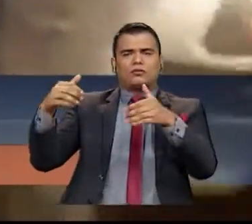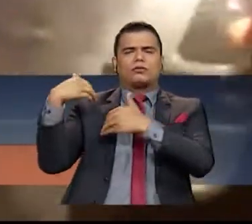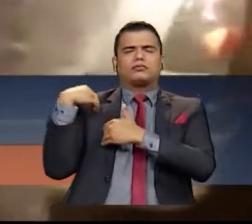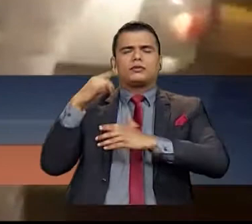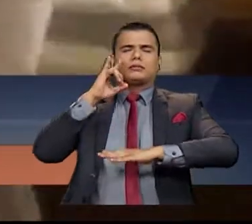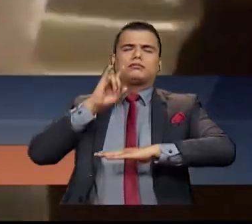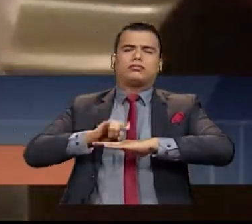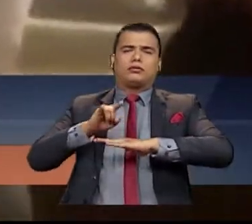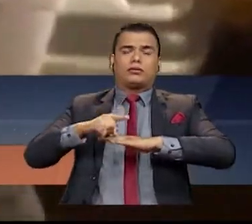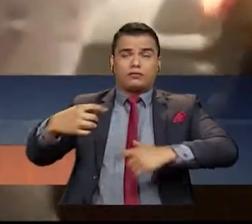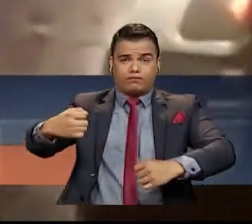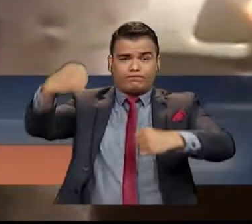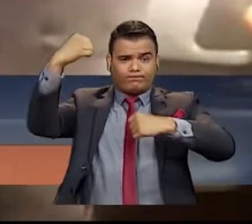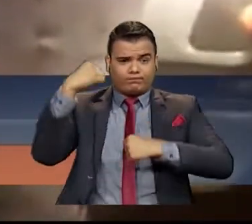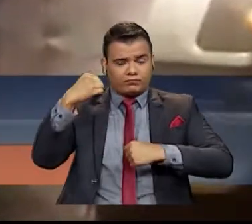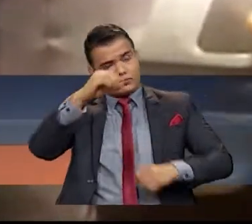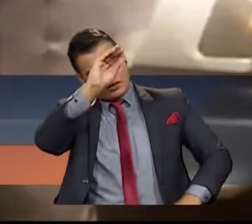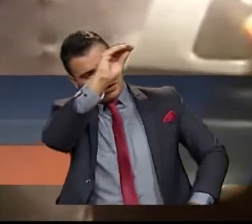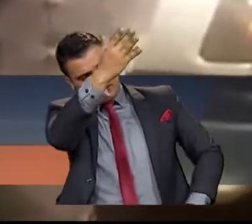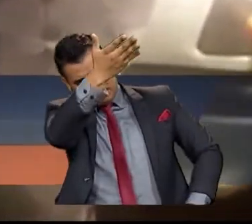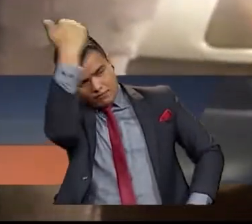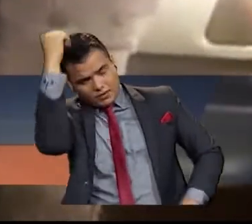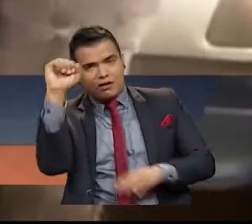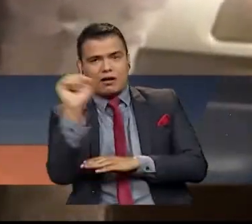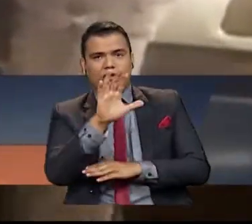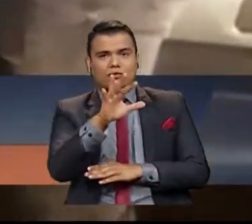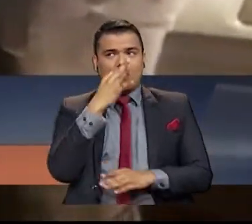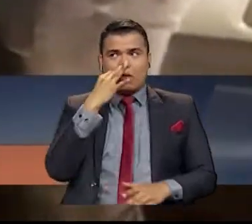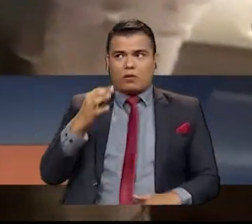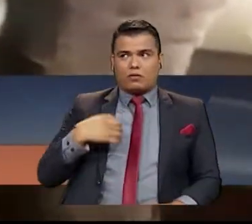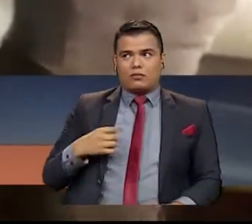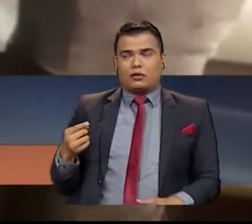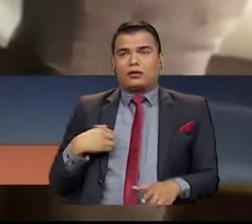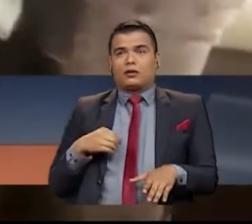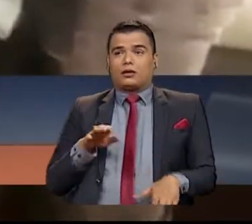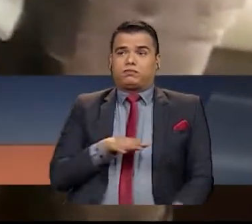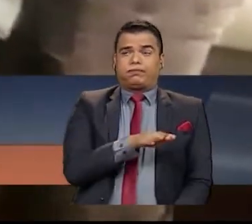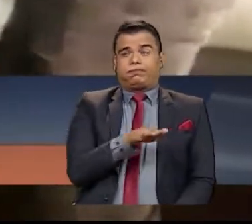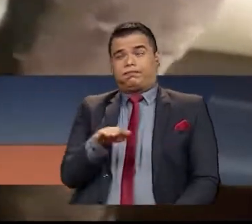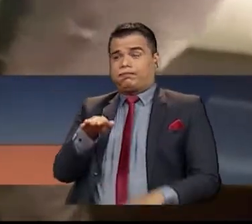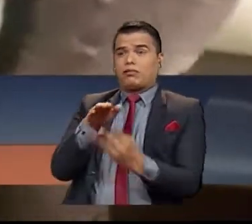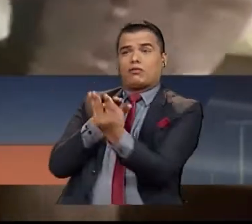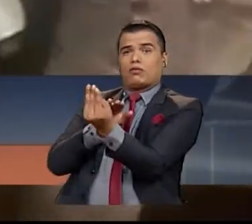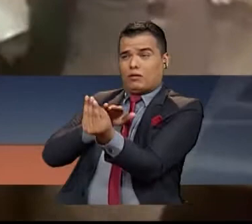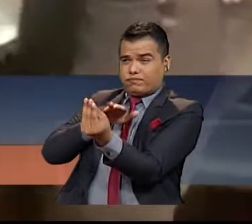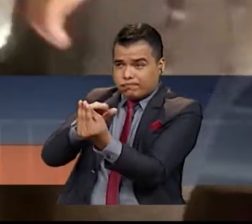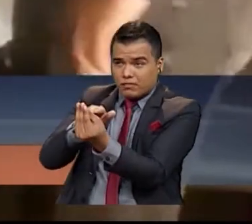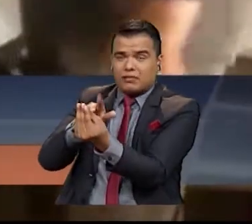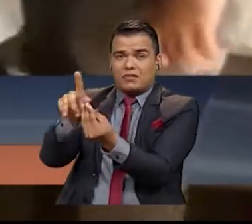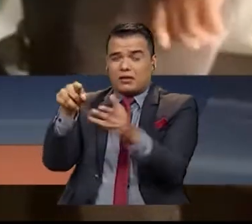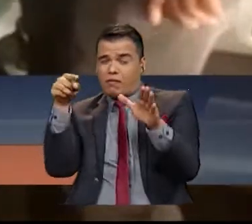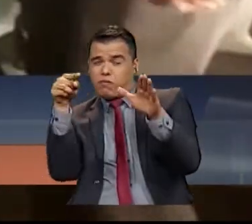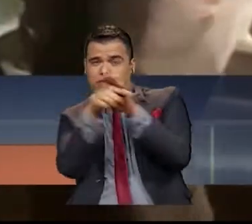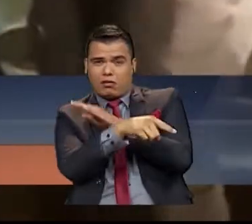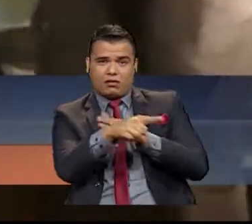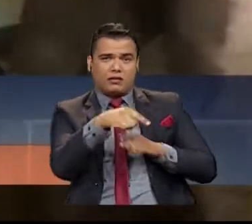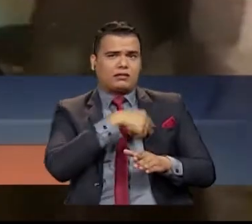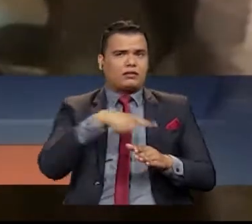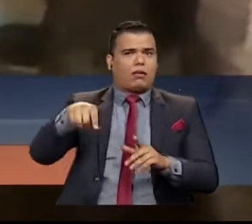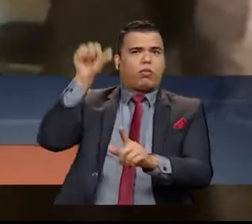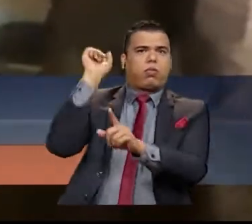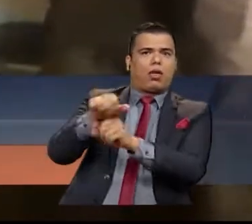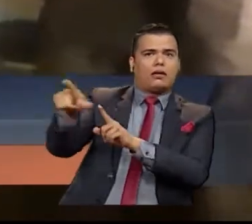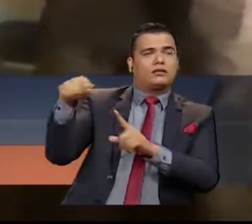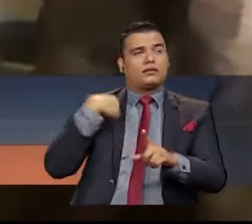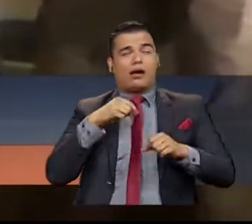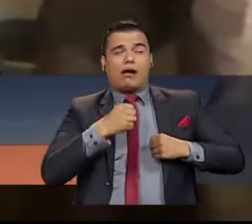ejército intentaba detener un automóvil, el conductor de este lo lanzó en contra de los uniformados, emprendió la huida y más adelante lo abandonó. En ese momento